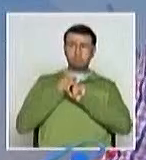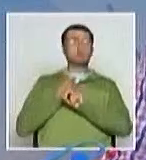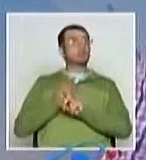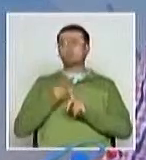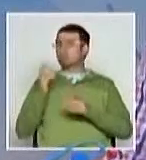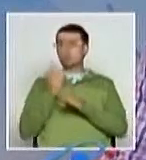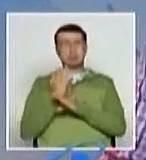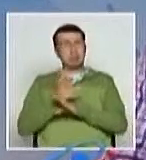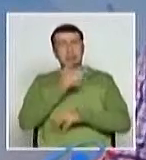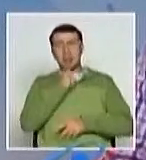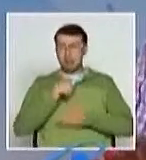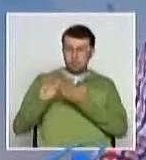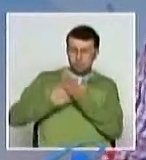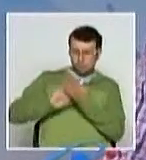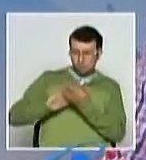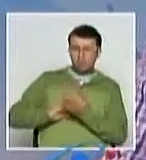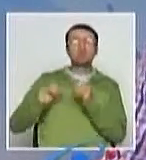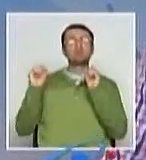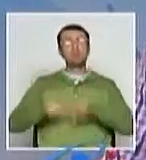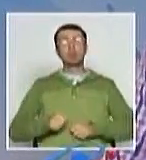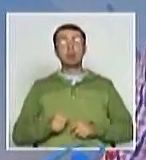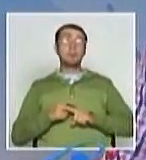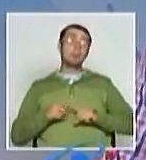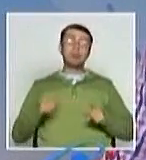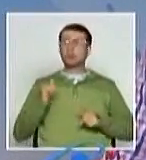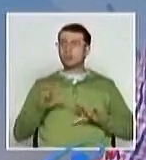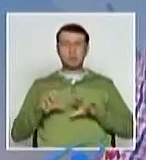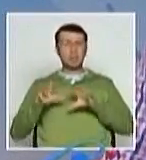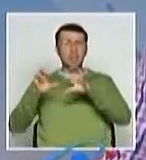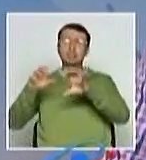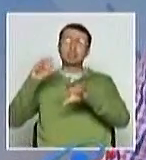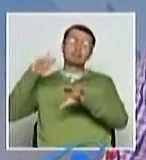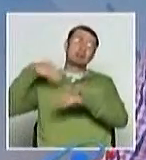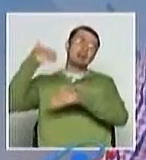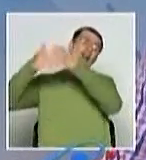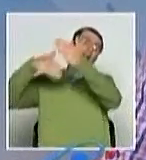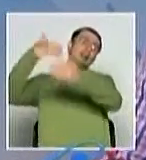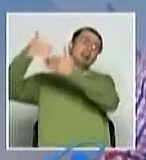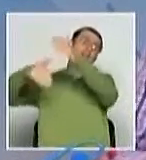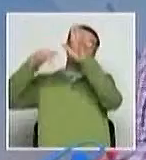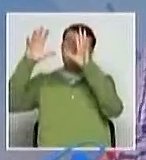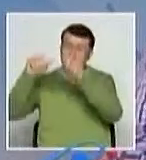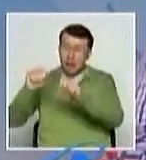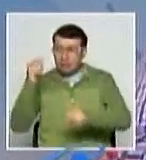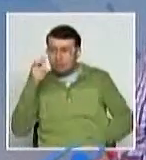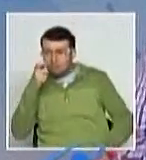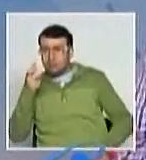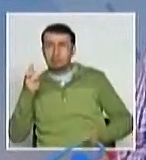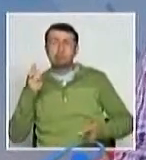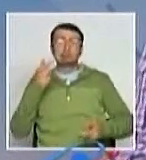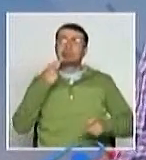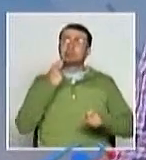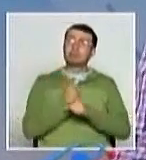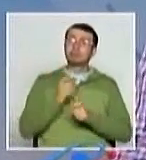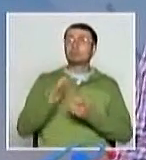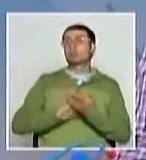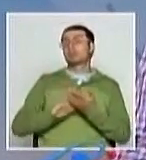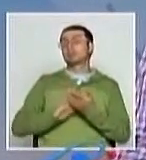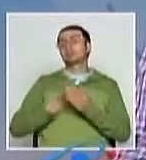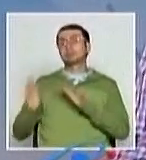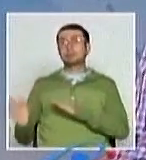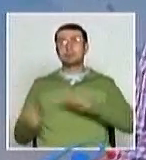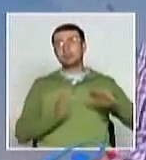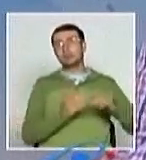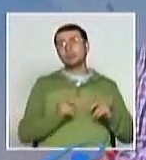un cáncer que coja ventaja Es mucho el problema por eso queremos que ustedes tengan esto muy claro otra las cosas grandes que tenemos en este